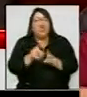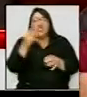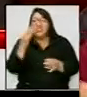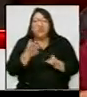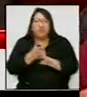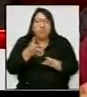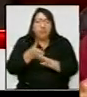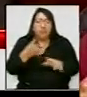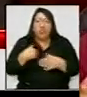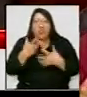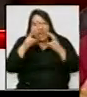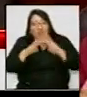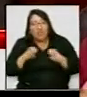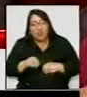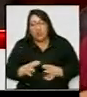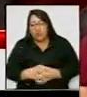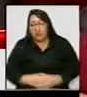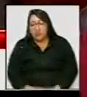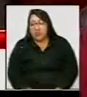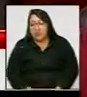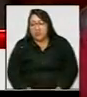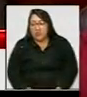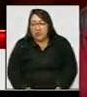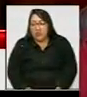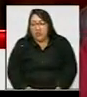bloqueado la posibilidad de la investigación. Gracias.